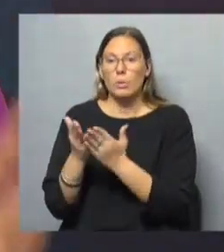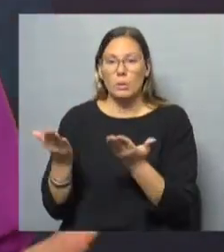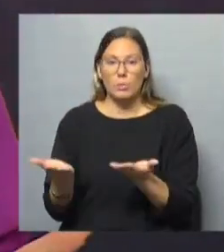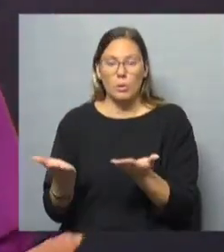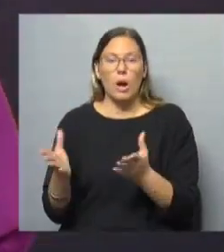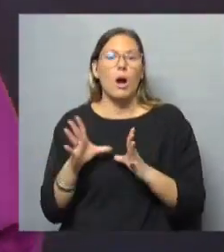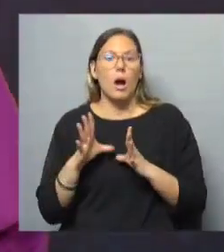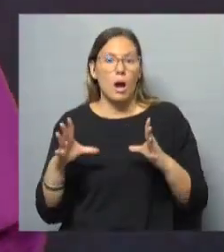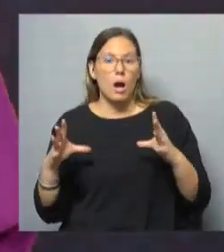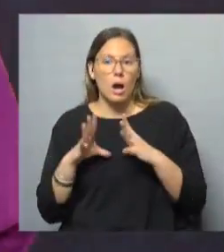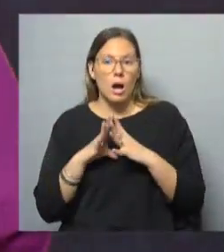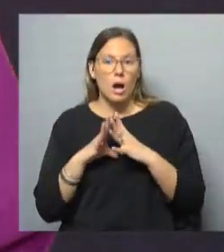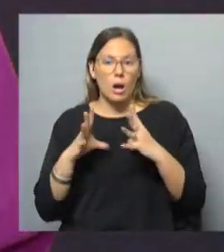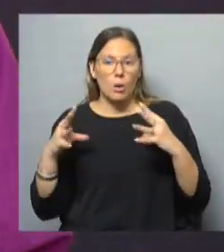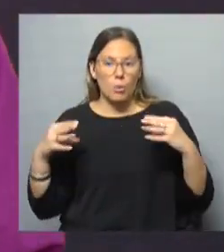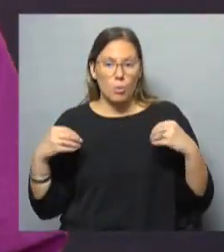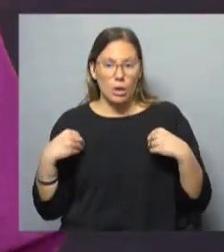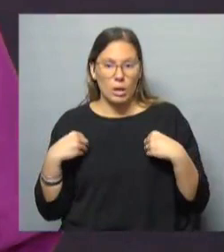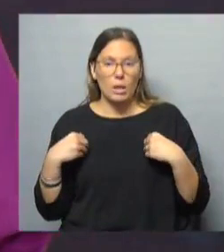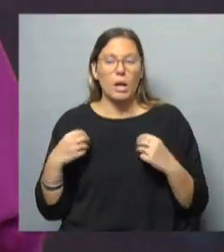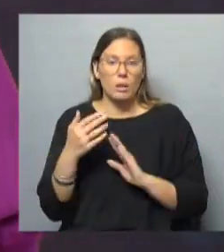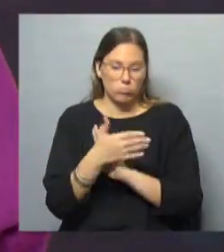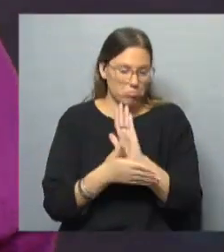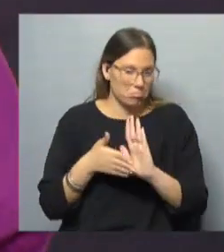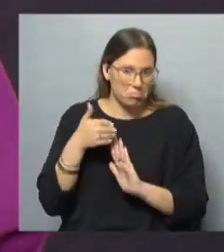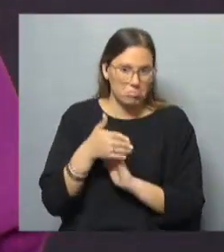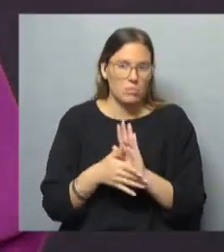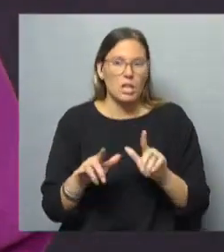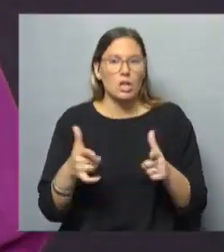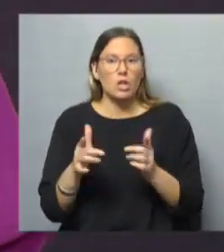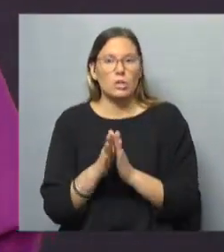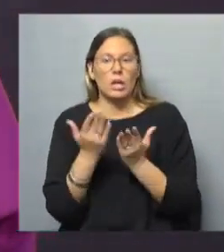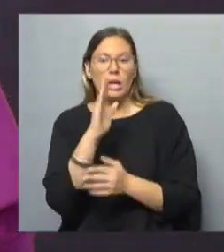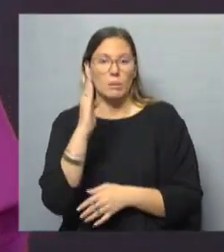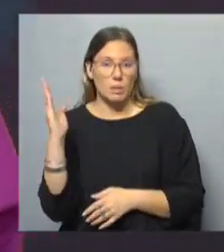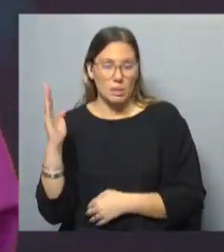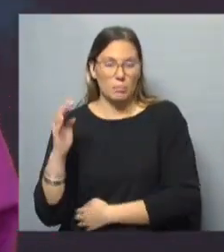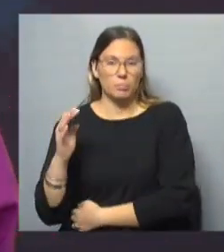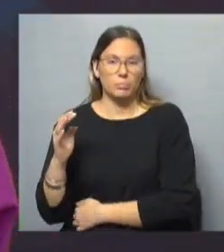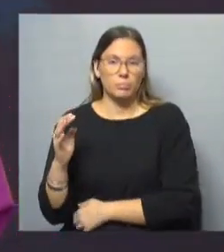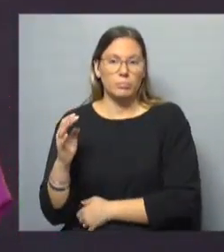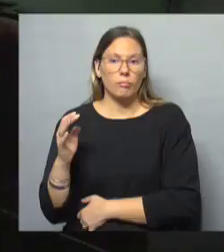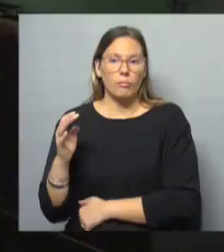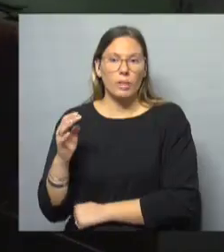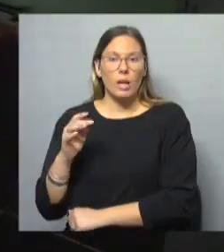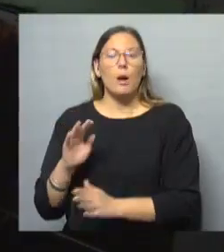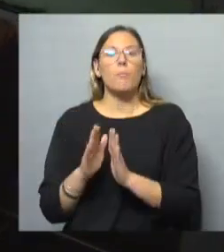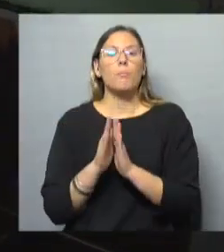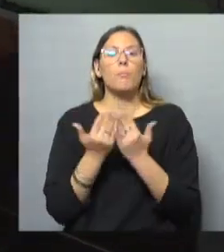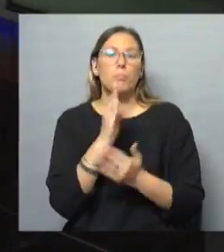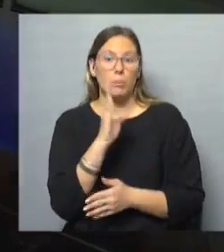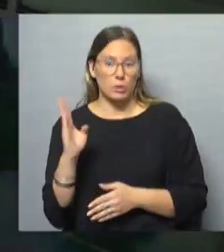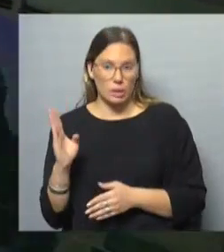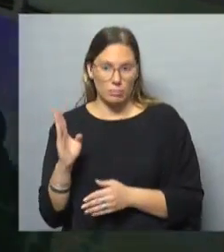una escuela dentro del territorio nacional que no tenga librería. Ah, entonces, que no tenga biblioteca. Que no